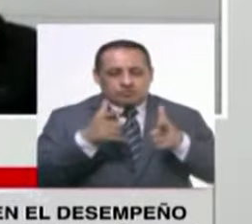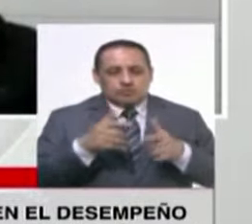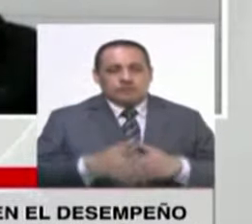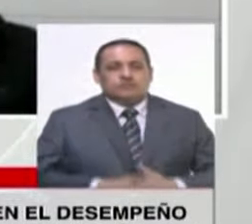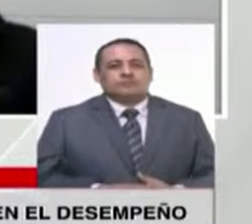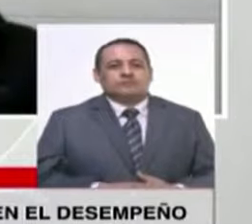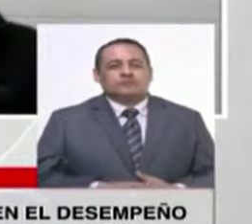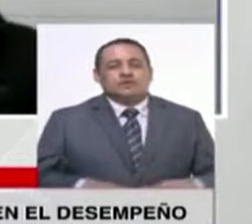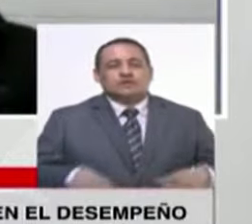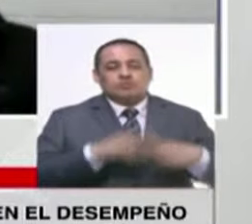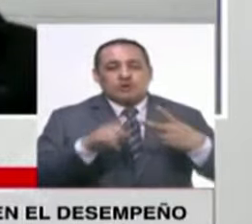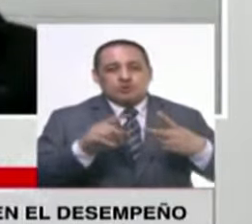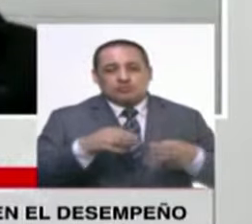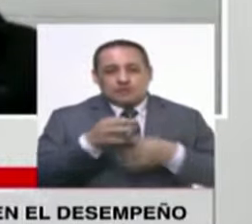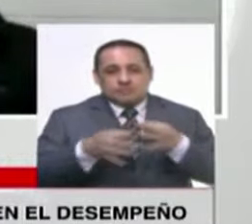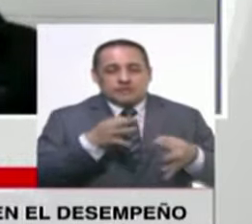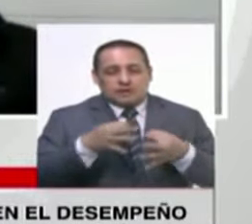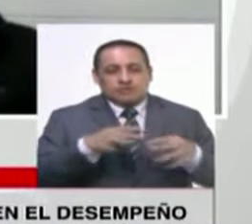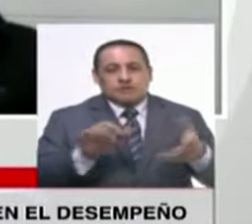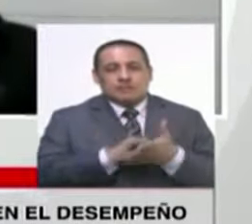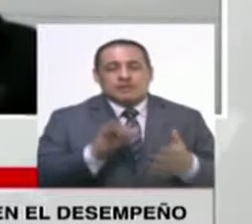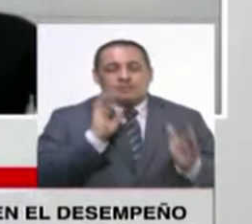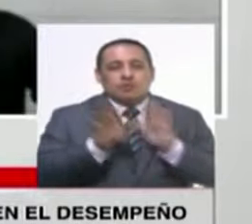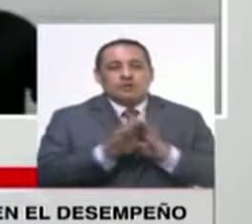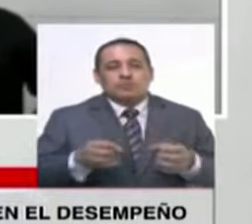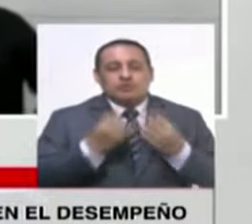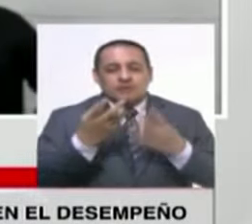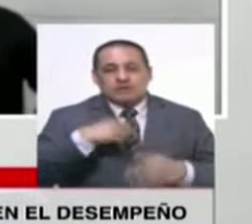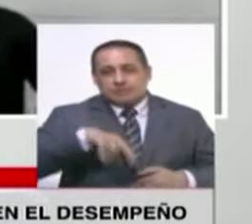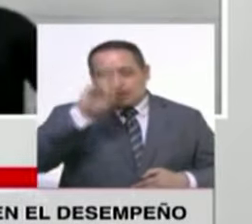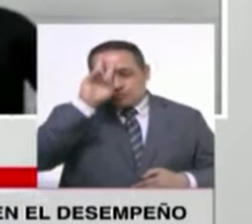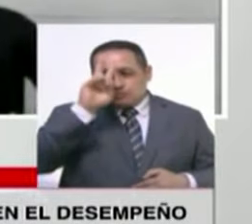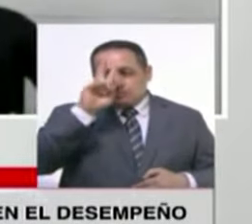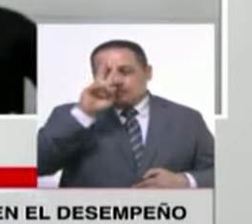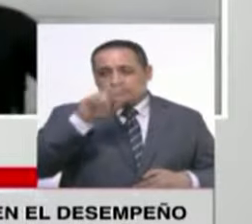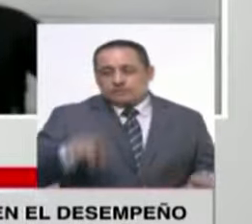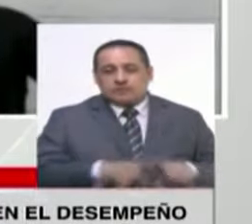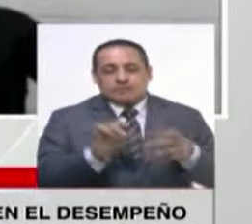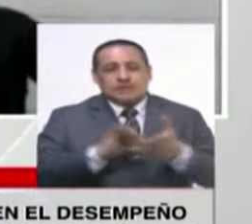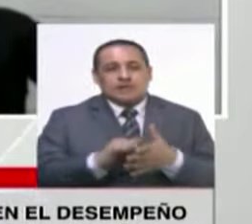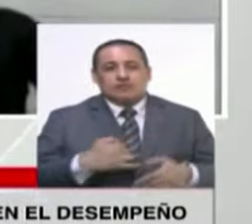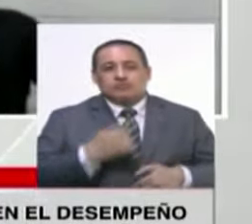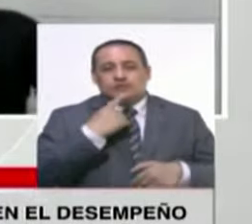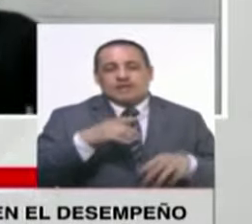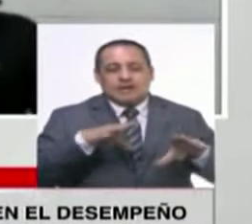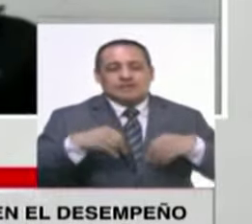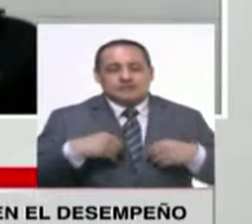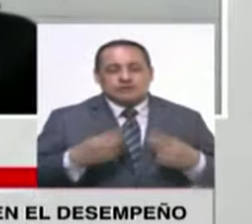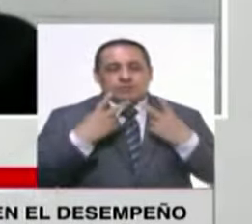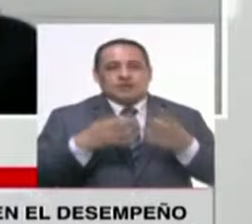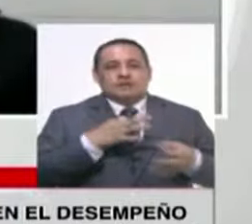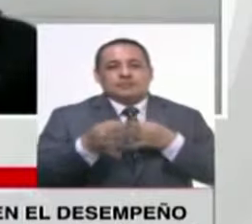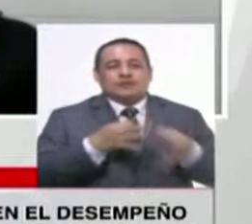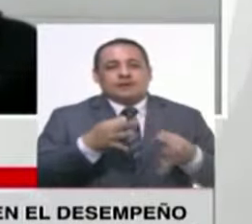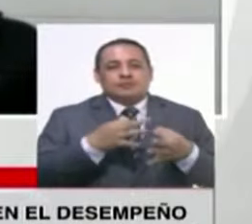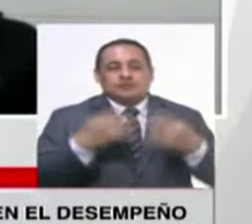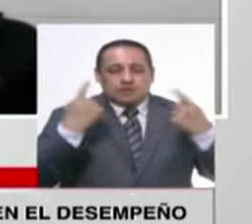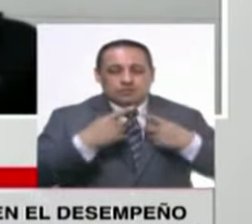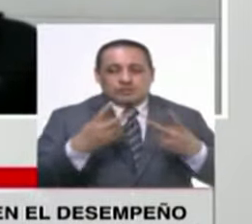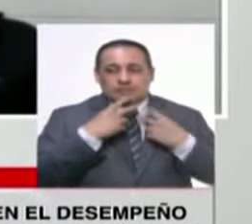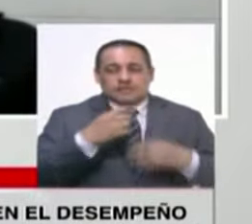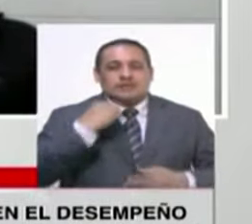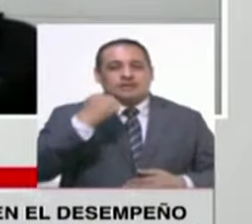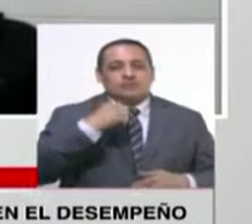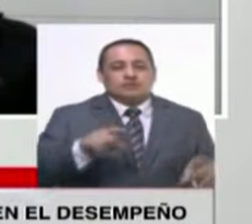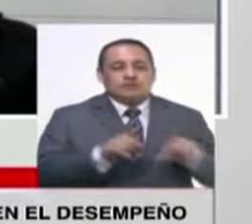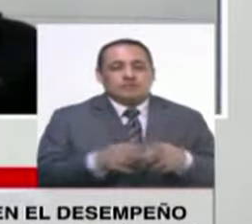Samir. Luego usted ha dicho que por el bien del país es que usted está haciendo esas declaraciones. Señor Samir,